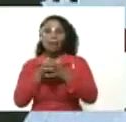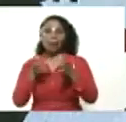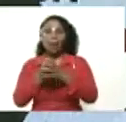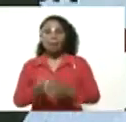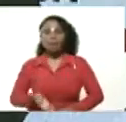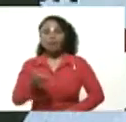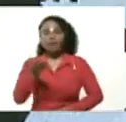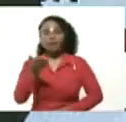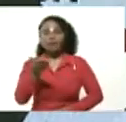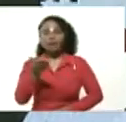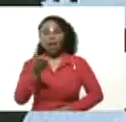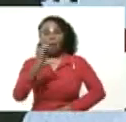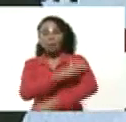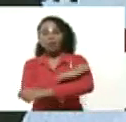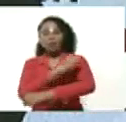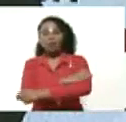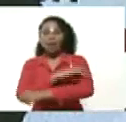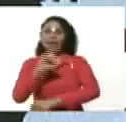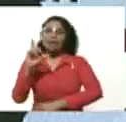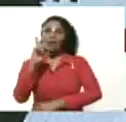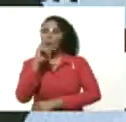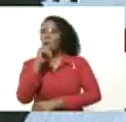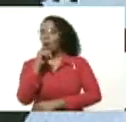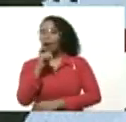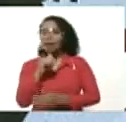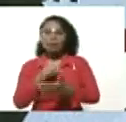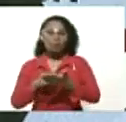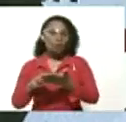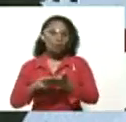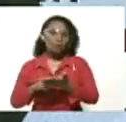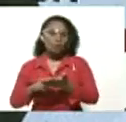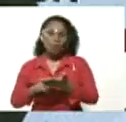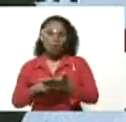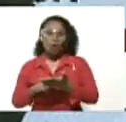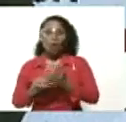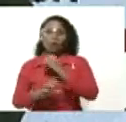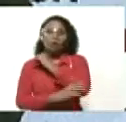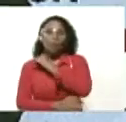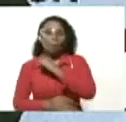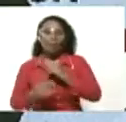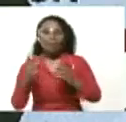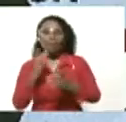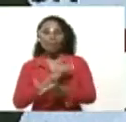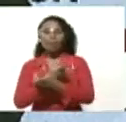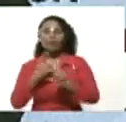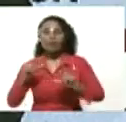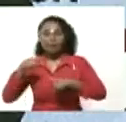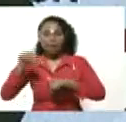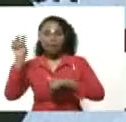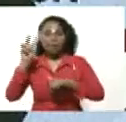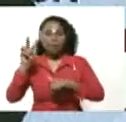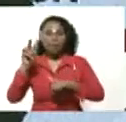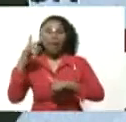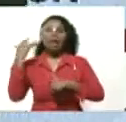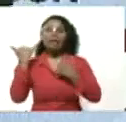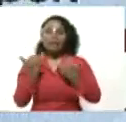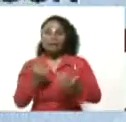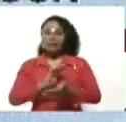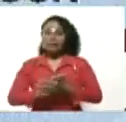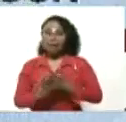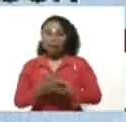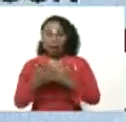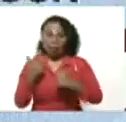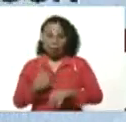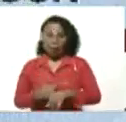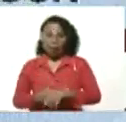de la oposición es que no hay atajos para alcanzar la democracia en Venezuela. Ya era hora. Del protocolo